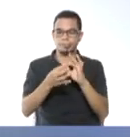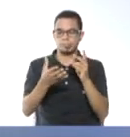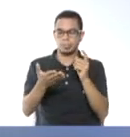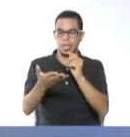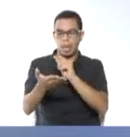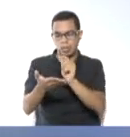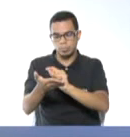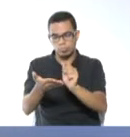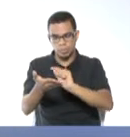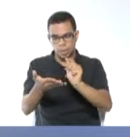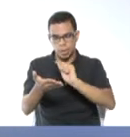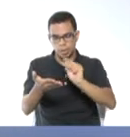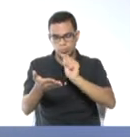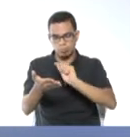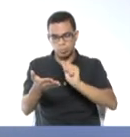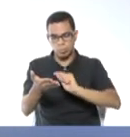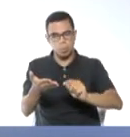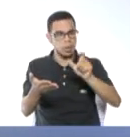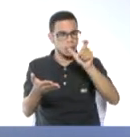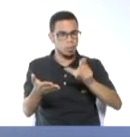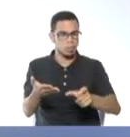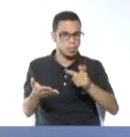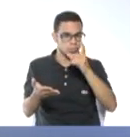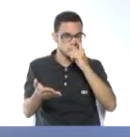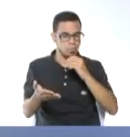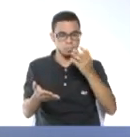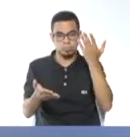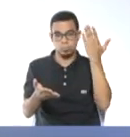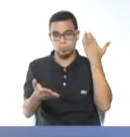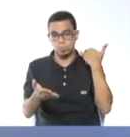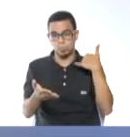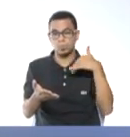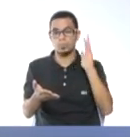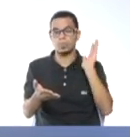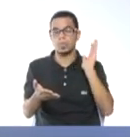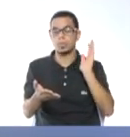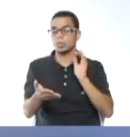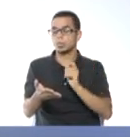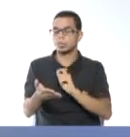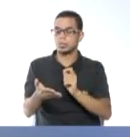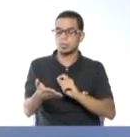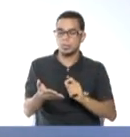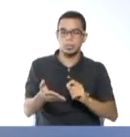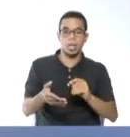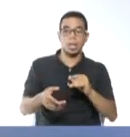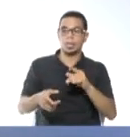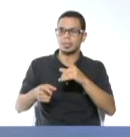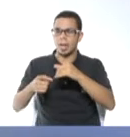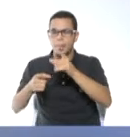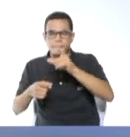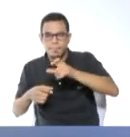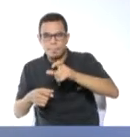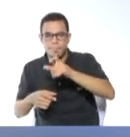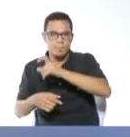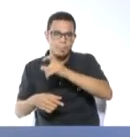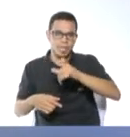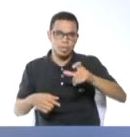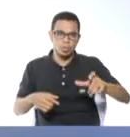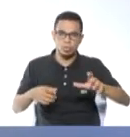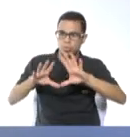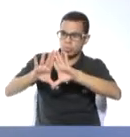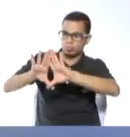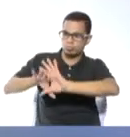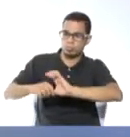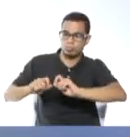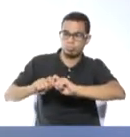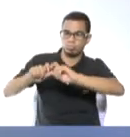escrito algunos cronistas, algunos cartógrafos. Sin embargo, es importante tomar en cuenta